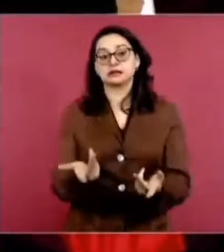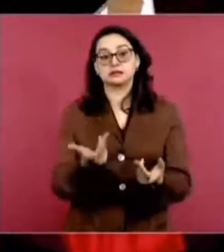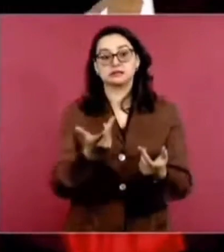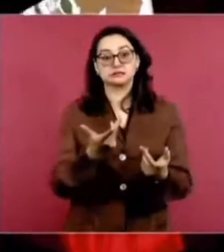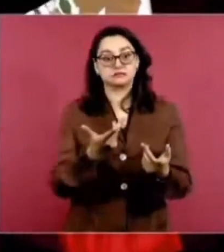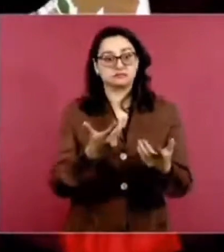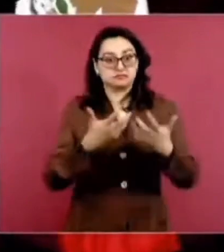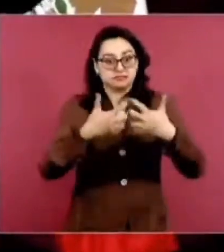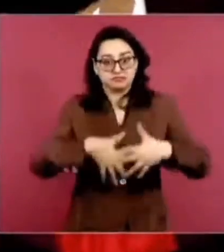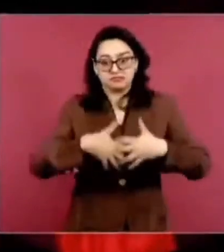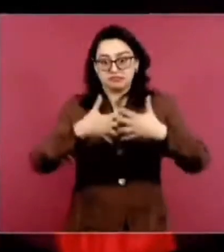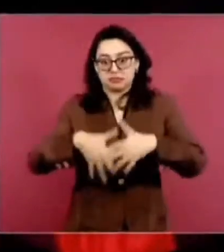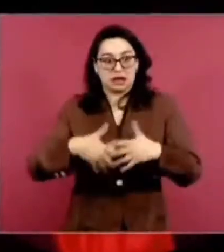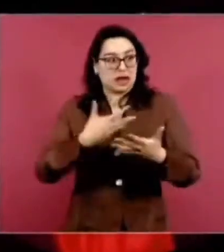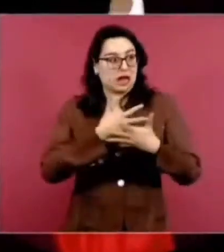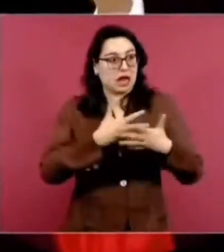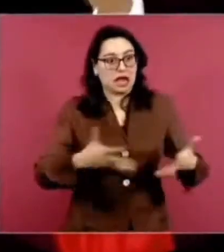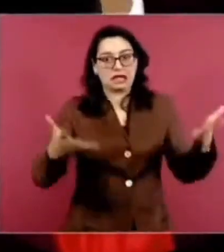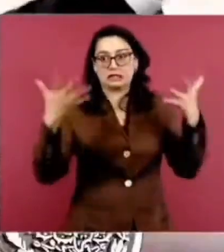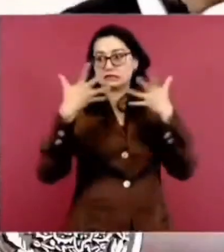que son